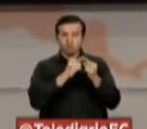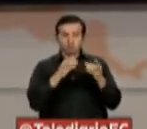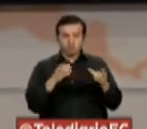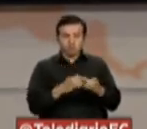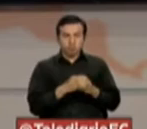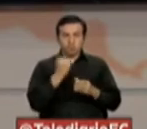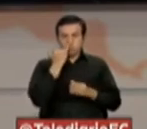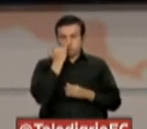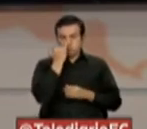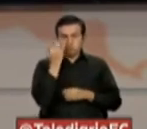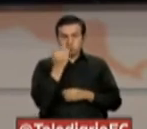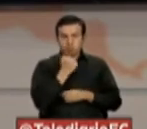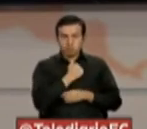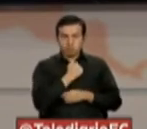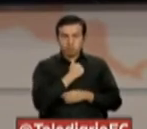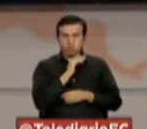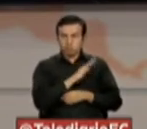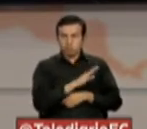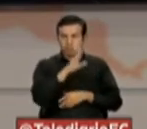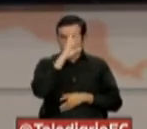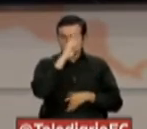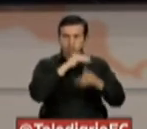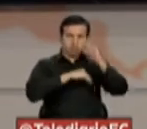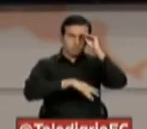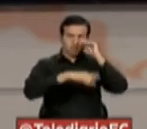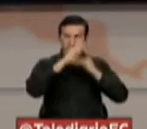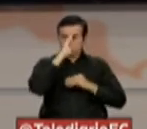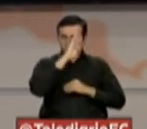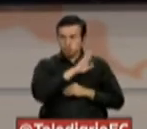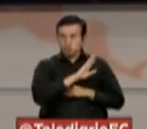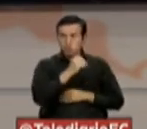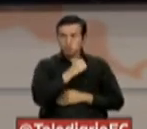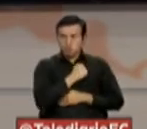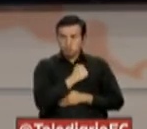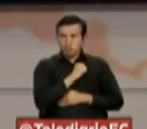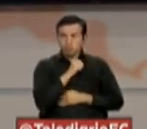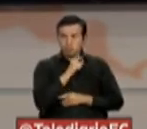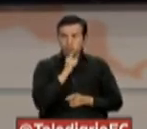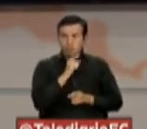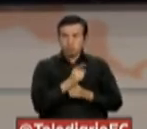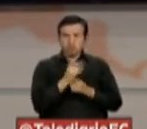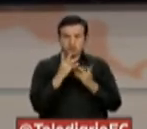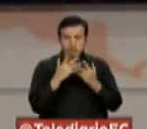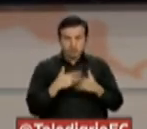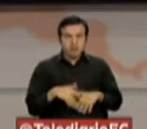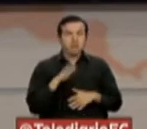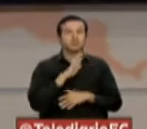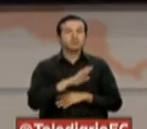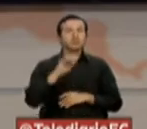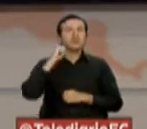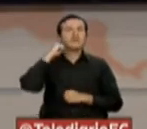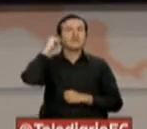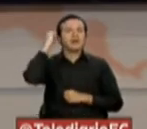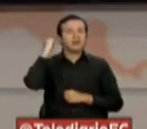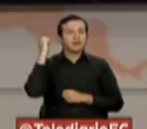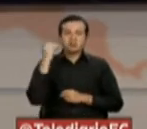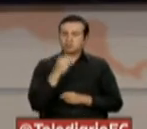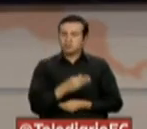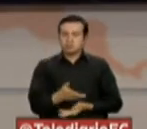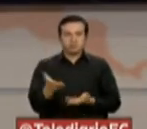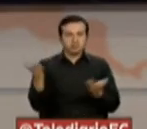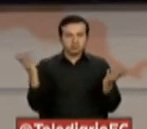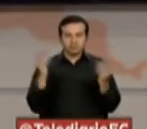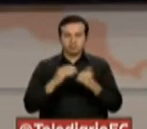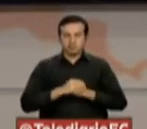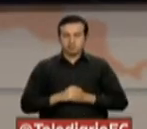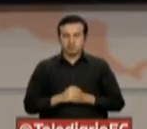los legítimos poseedores de estos conocimientos, tienen la posibilidad y tienen el derecho a disponer de estos